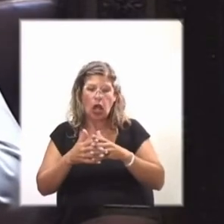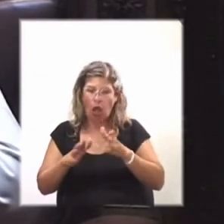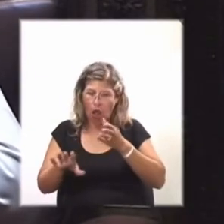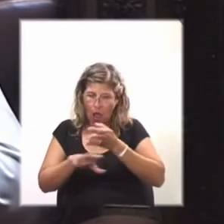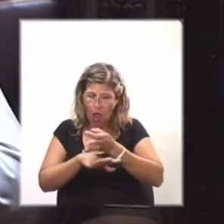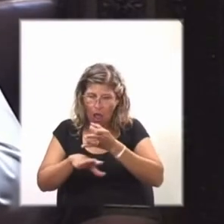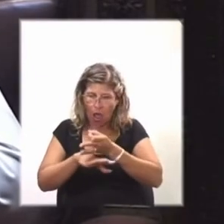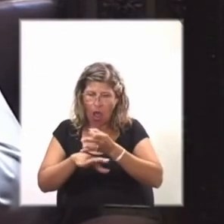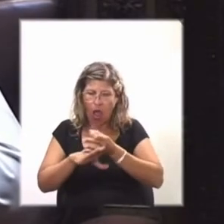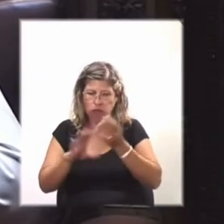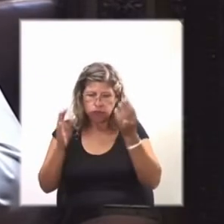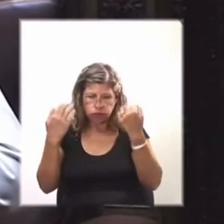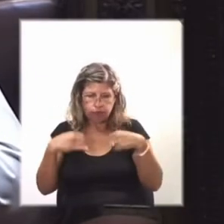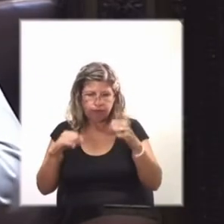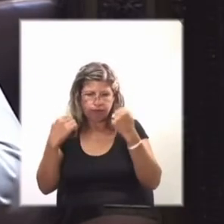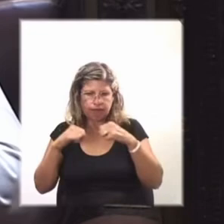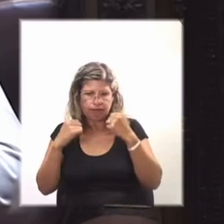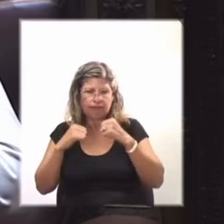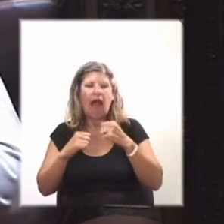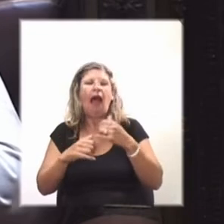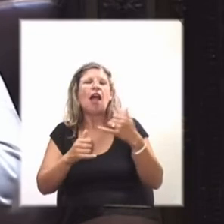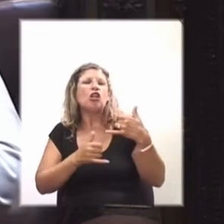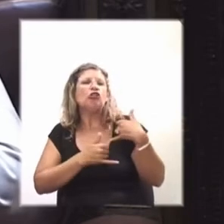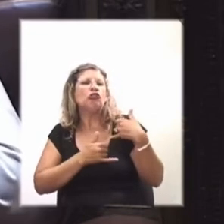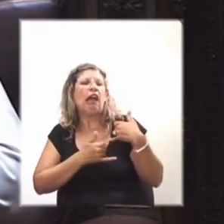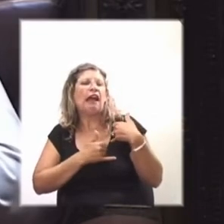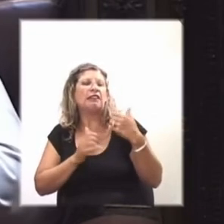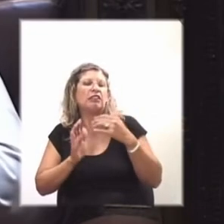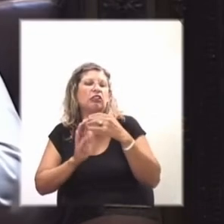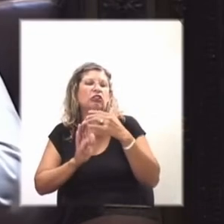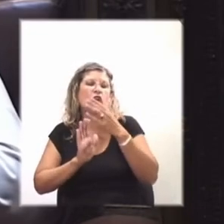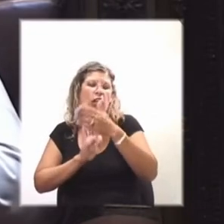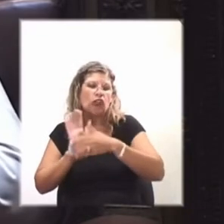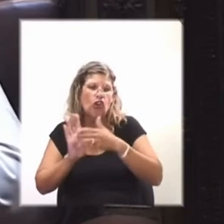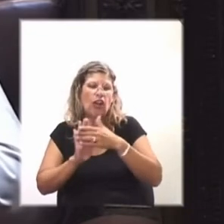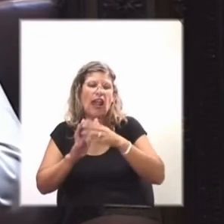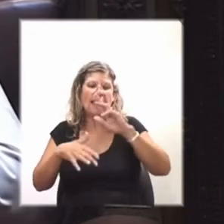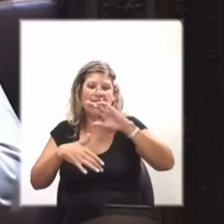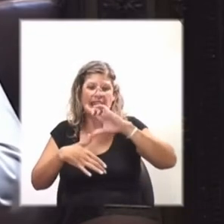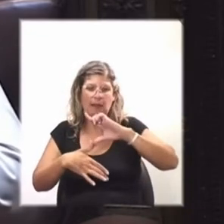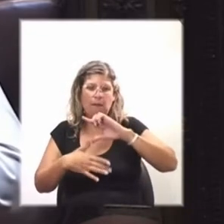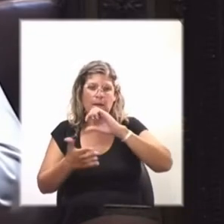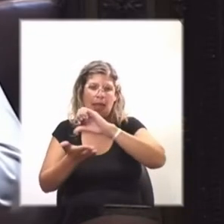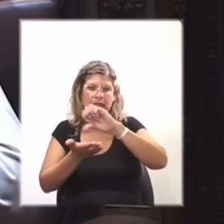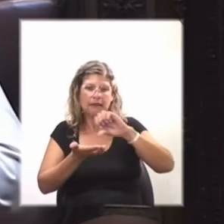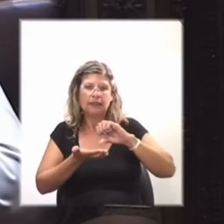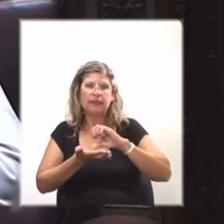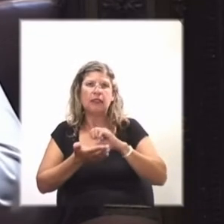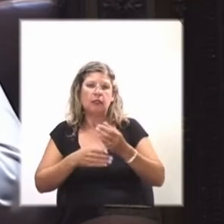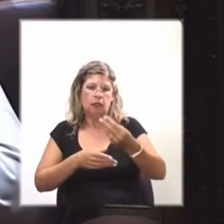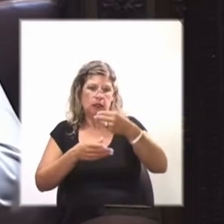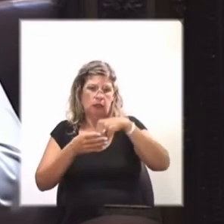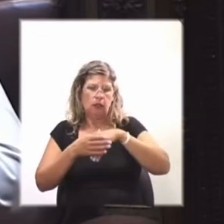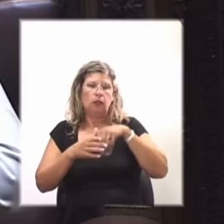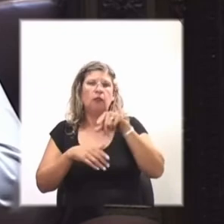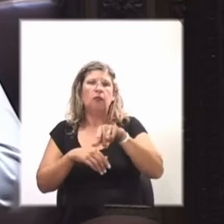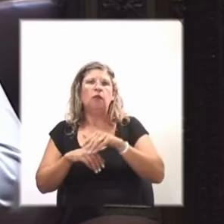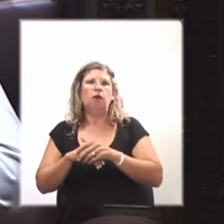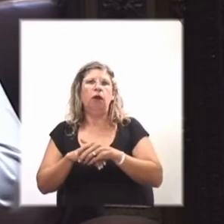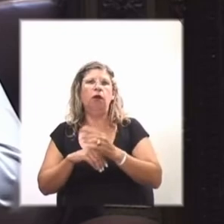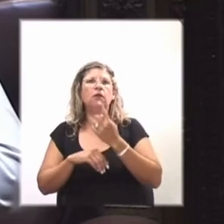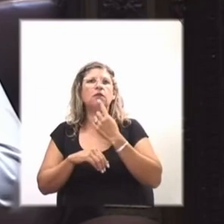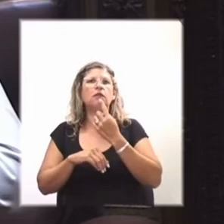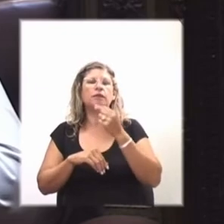adoctrinó a los ejércitos nacionales latinoamericanos para que se involucraran y tuvieran intromisión en las